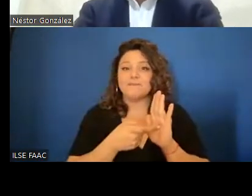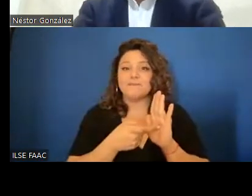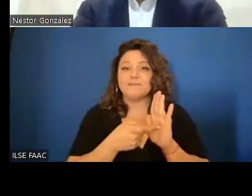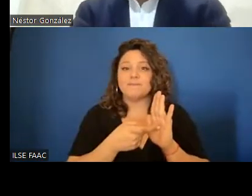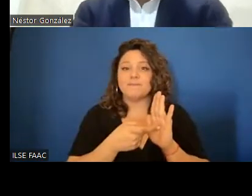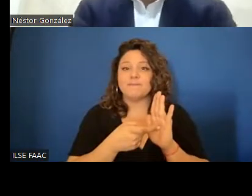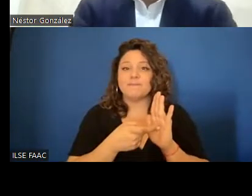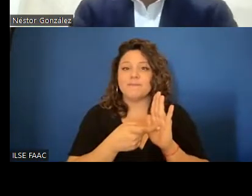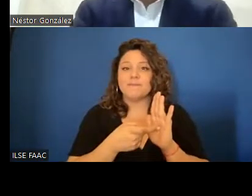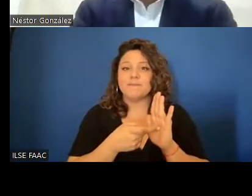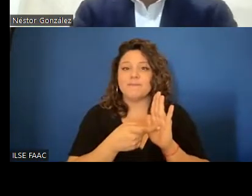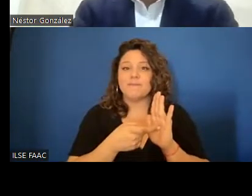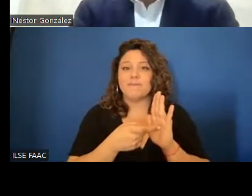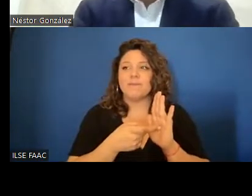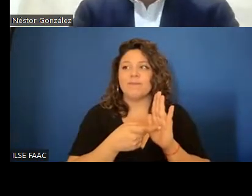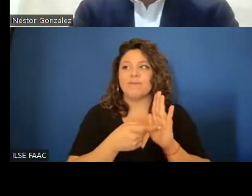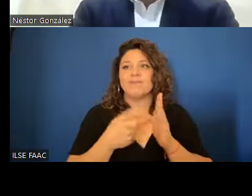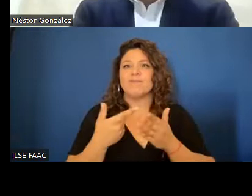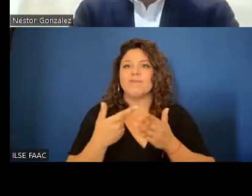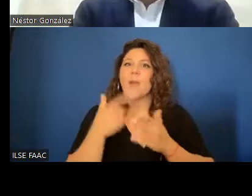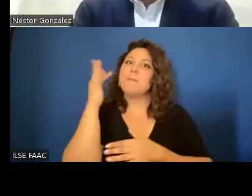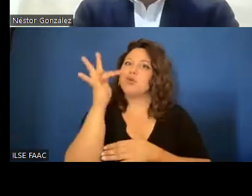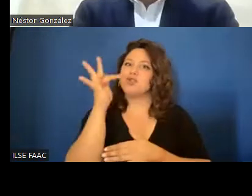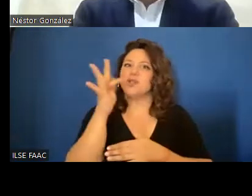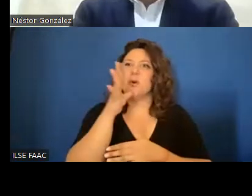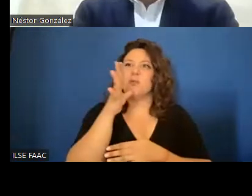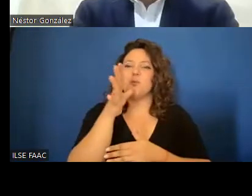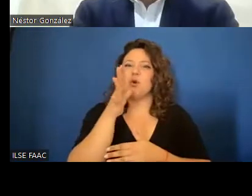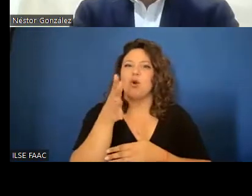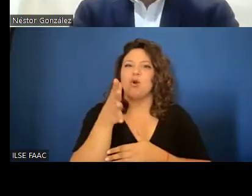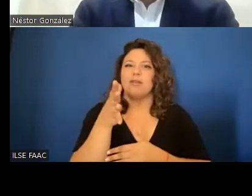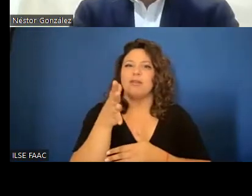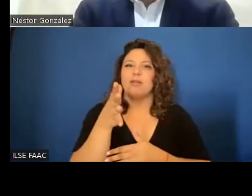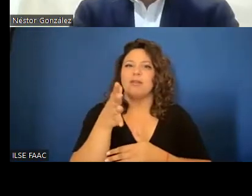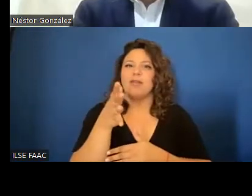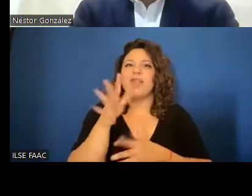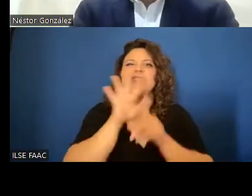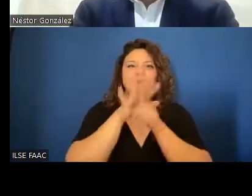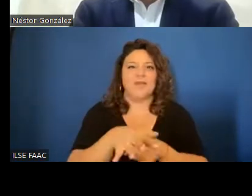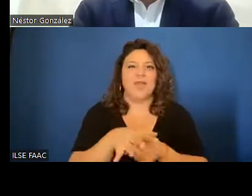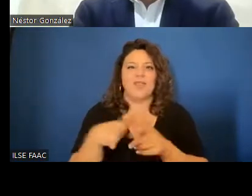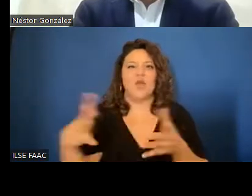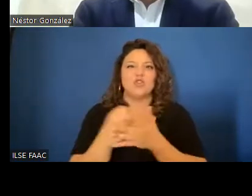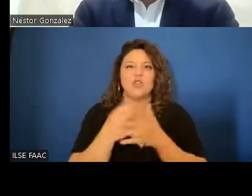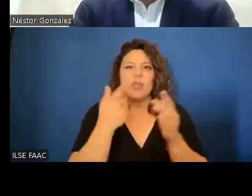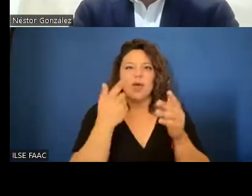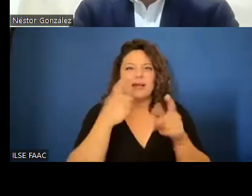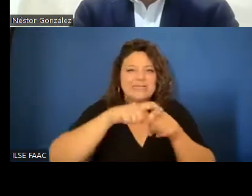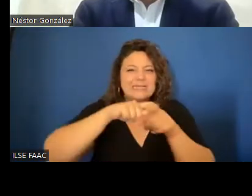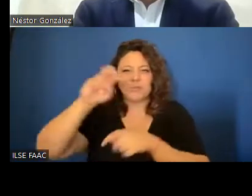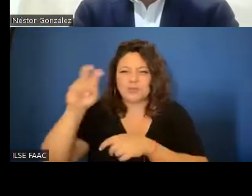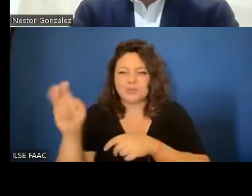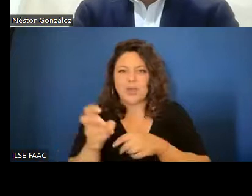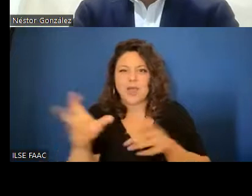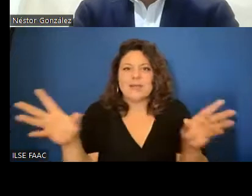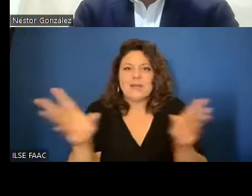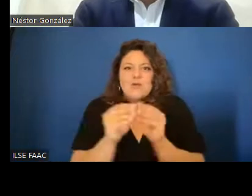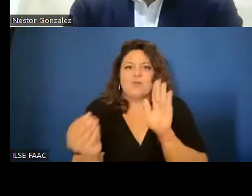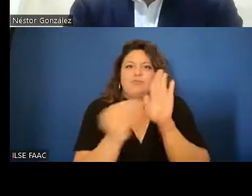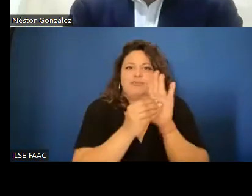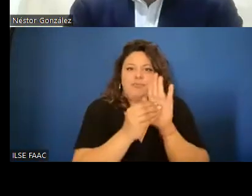otras normas como la Constitución. Es decir, este derecho a la igualdad y no discriminación venía ya recogido en nuestra Constitución del 78. Lo que